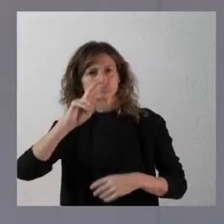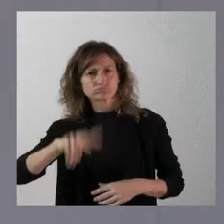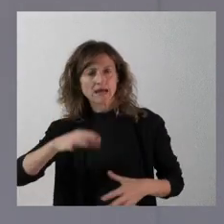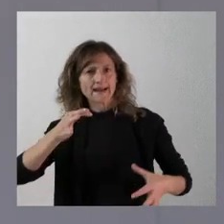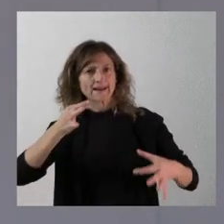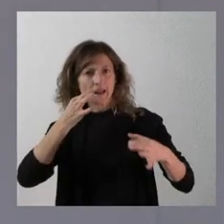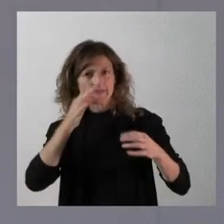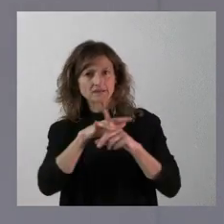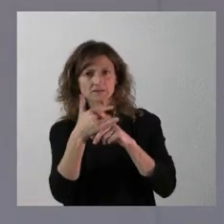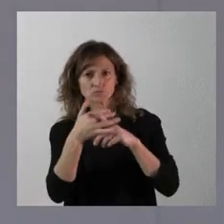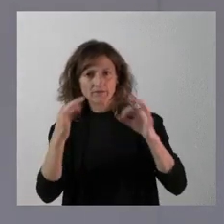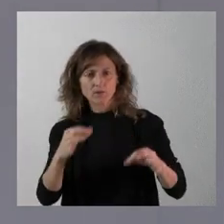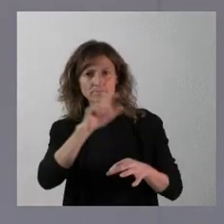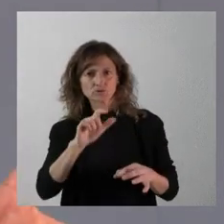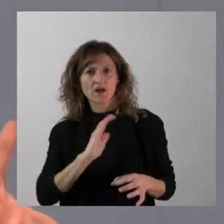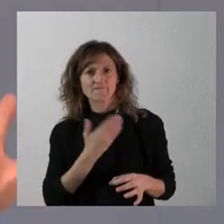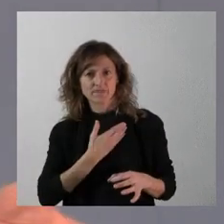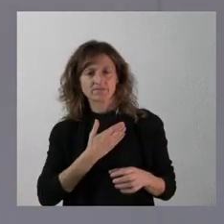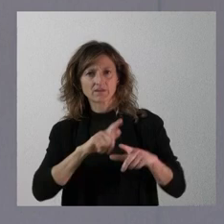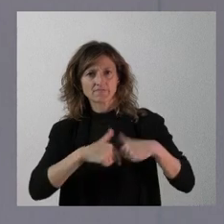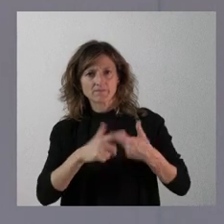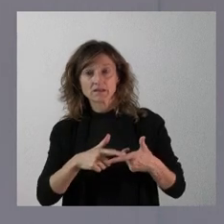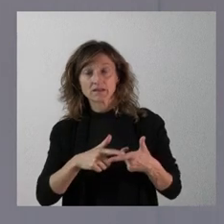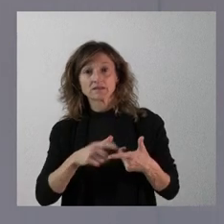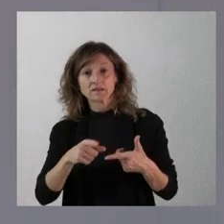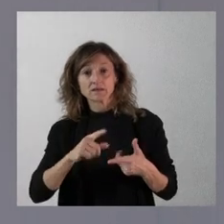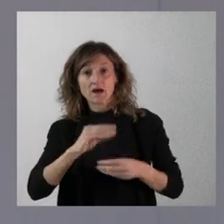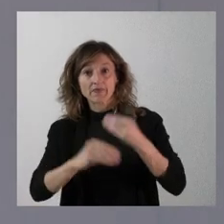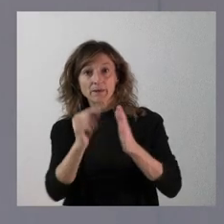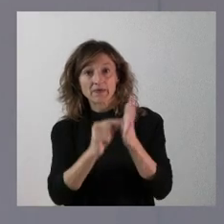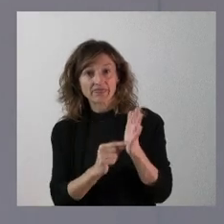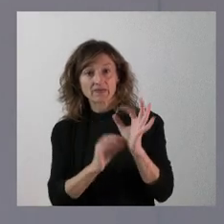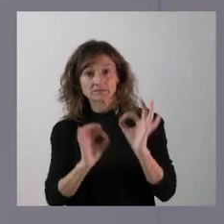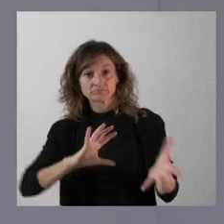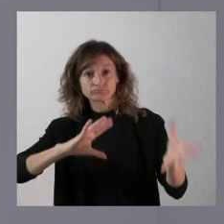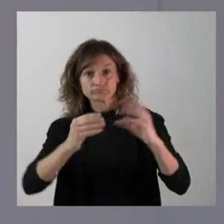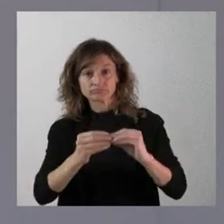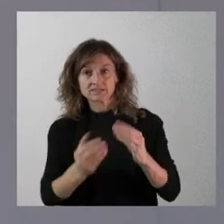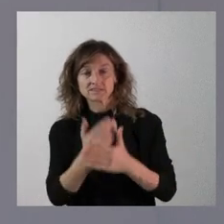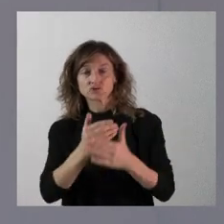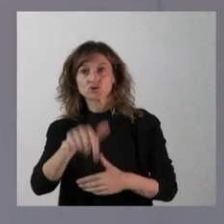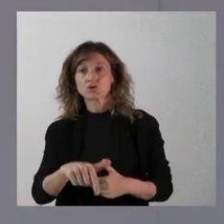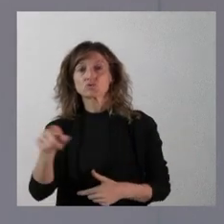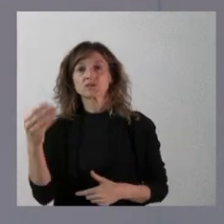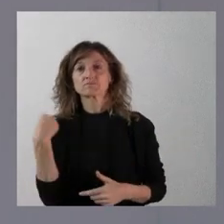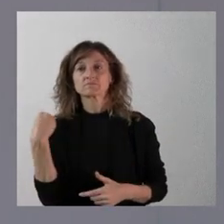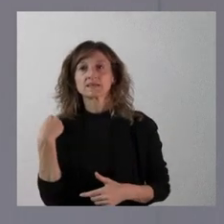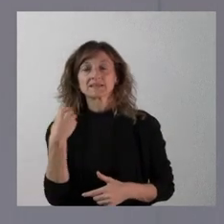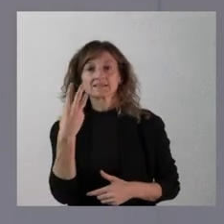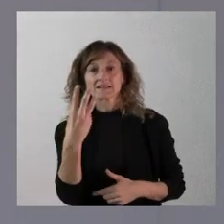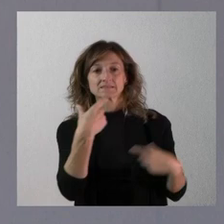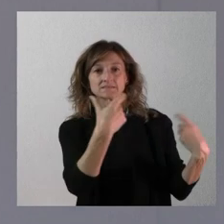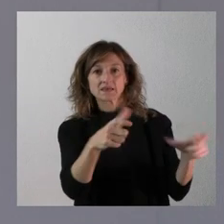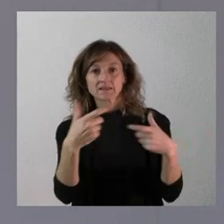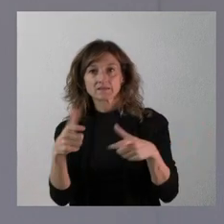realidad que están atravesando muchas personas y tomando medidas sobre esa realidad algunas de ellas en la sesión de hoy me habla usted de tres sectores